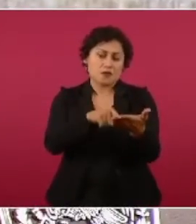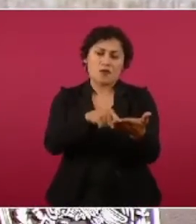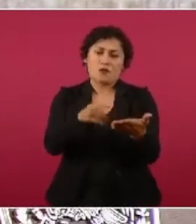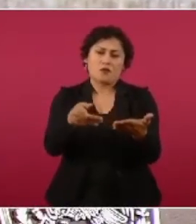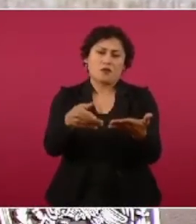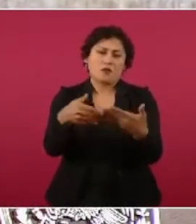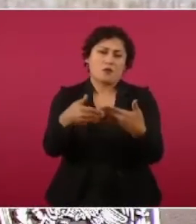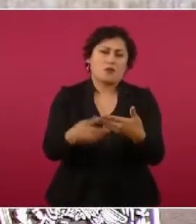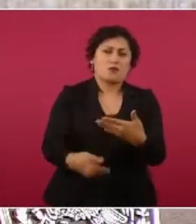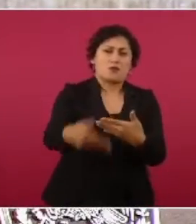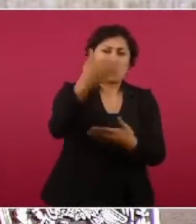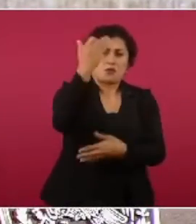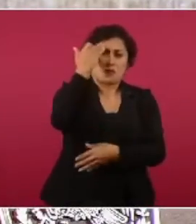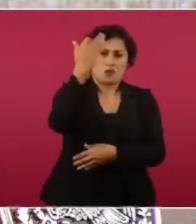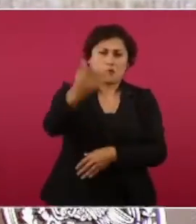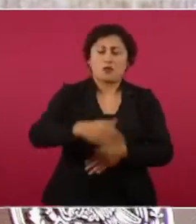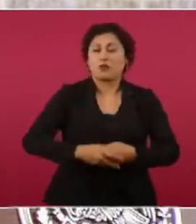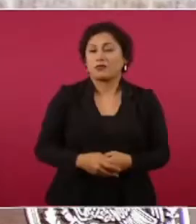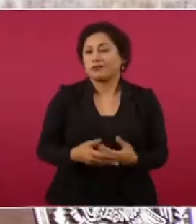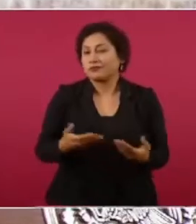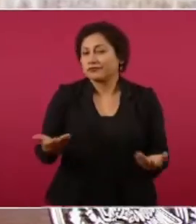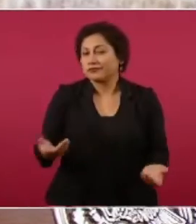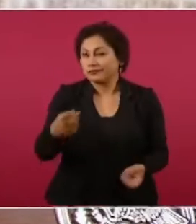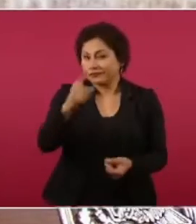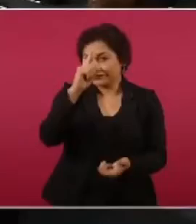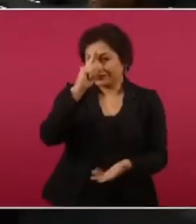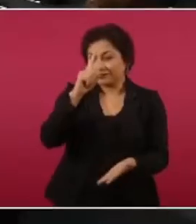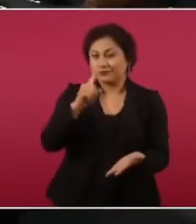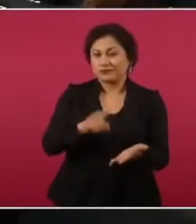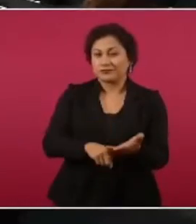plazo. Entonces, imagínense